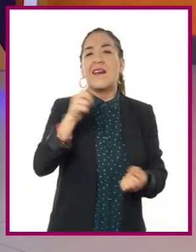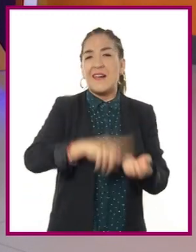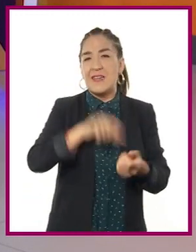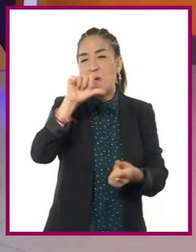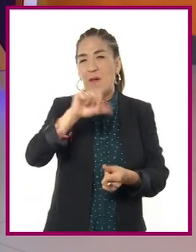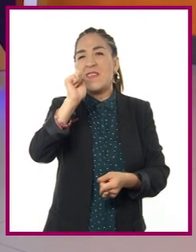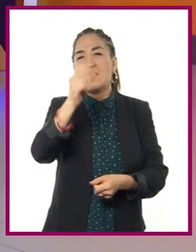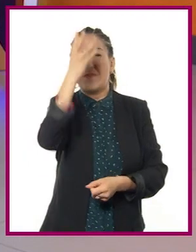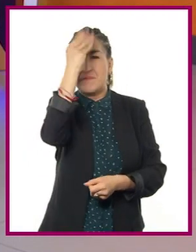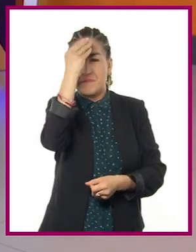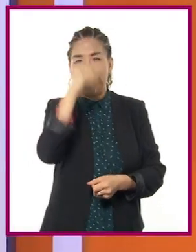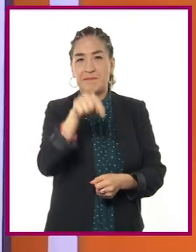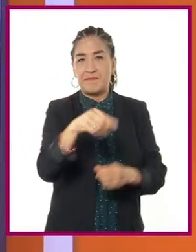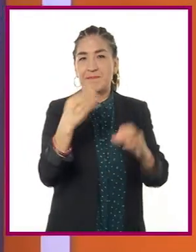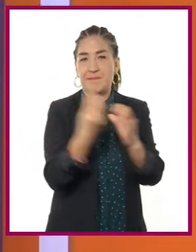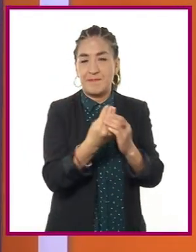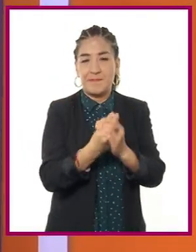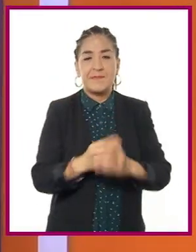sesión.